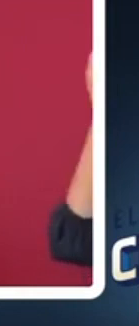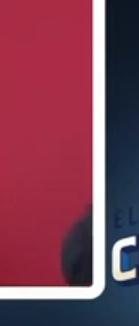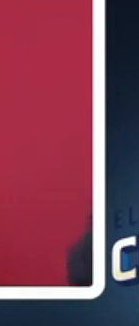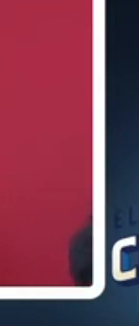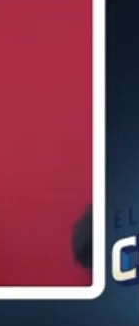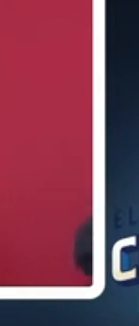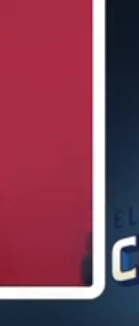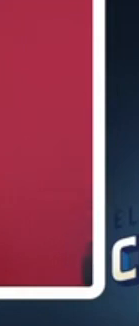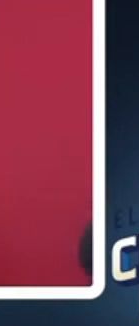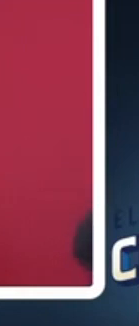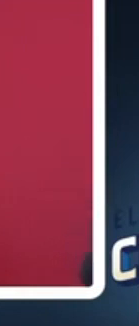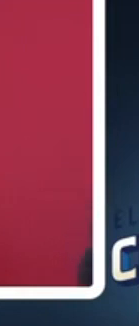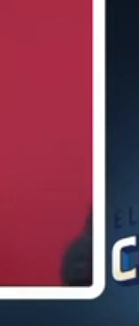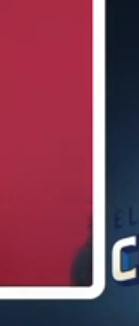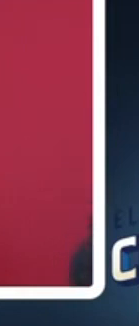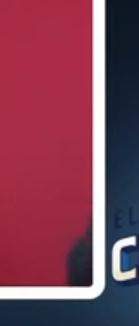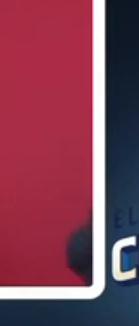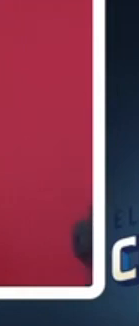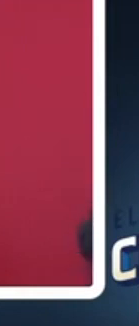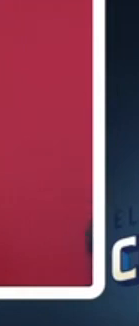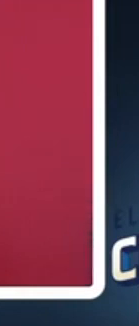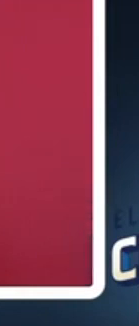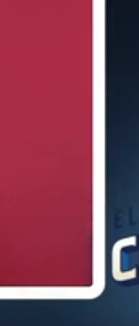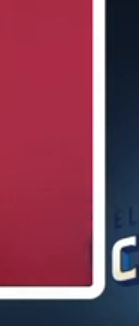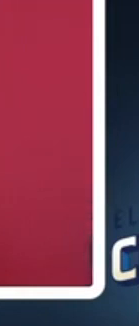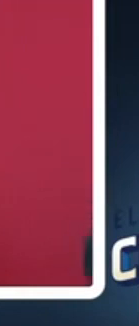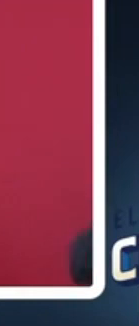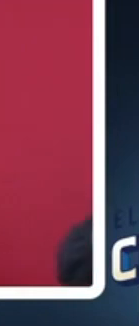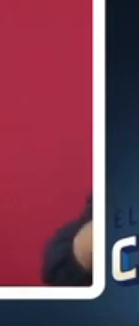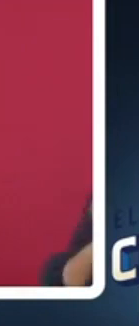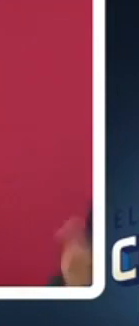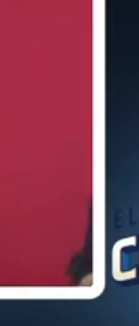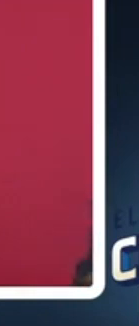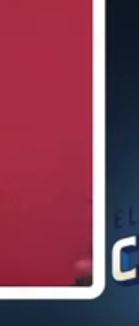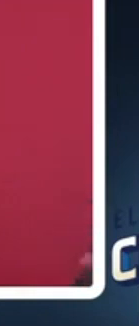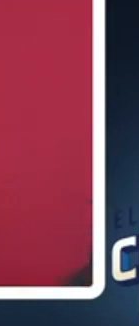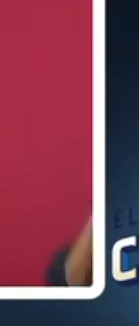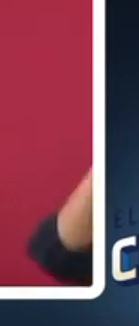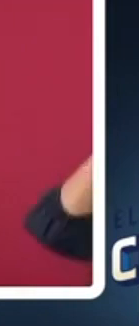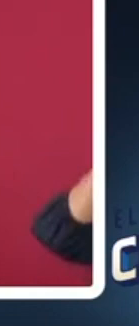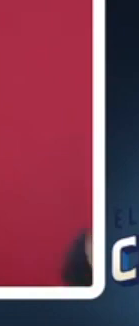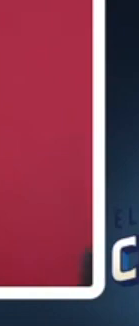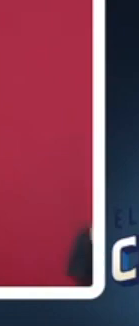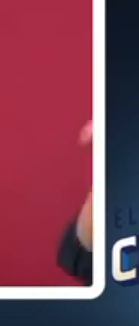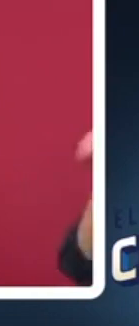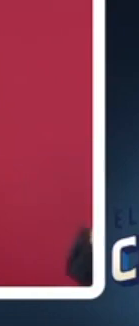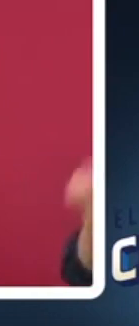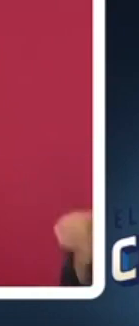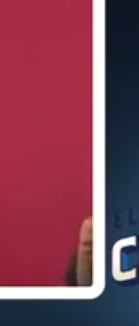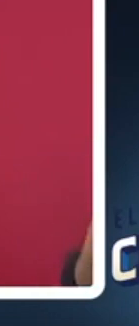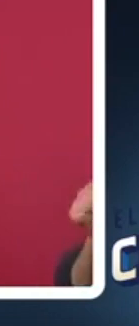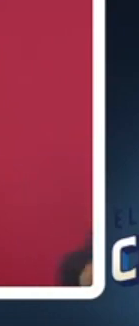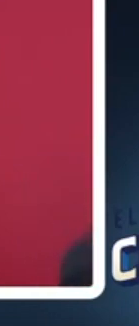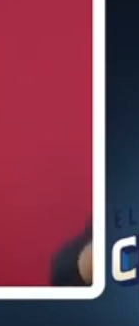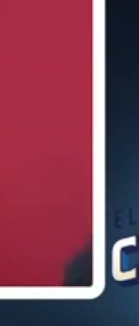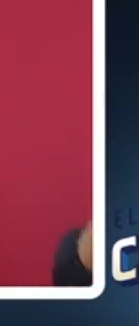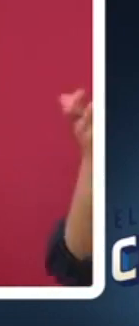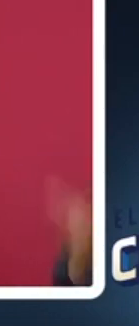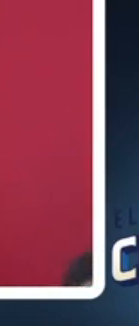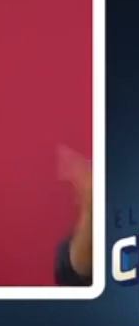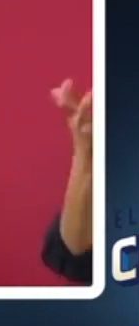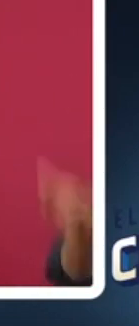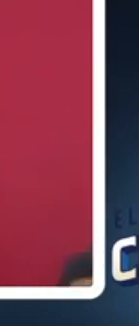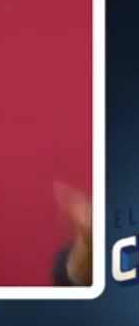no solo en Jalisco, sino también en Guanajuato. Hay ya detenidos,